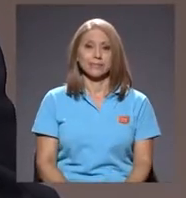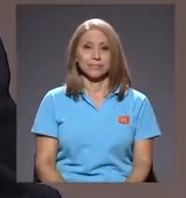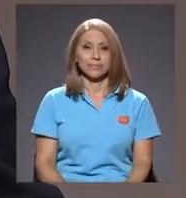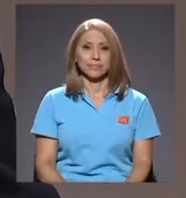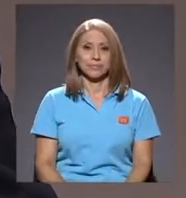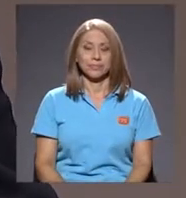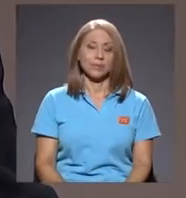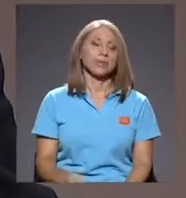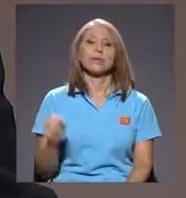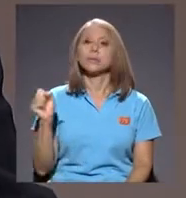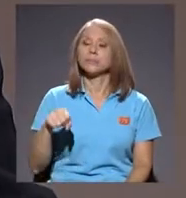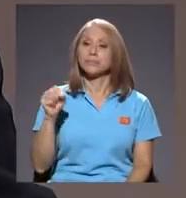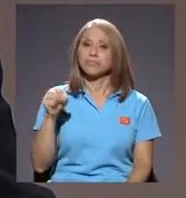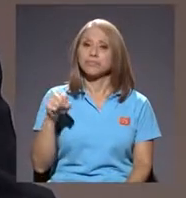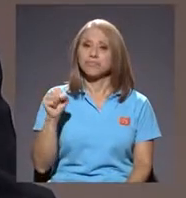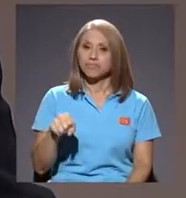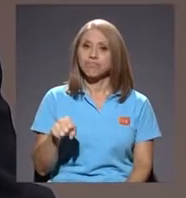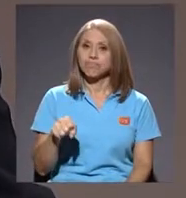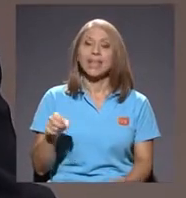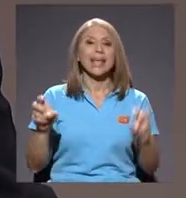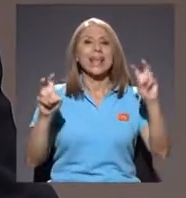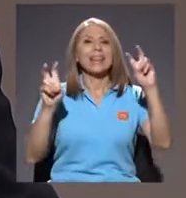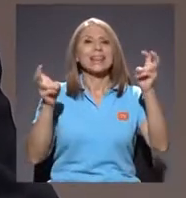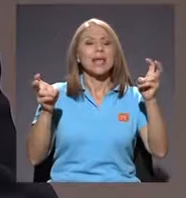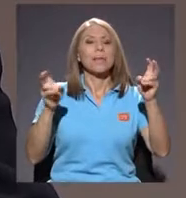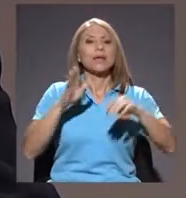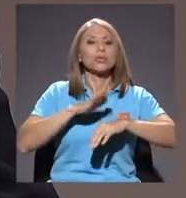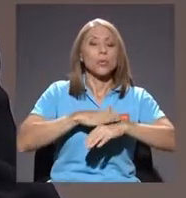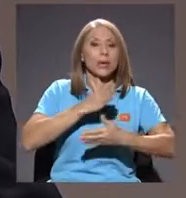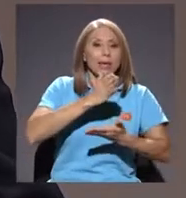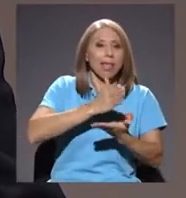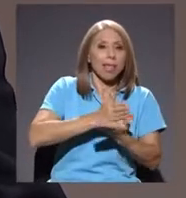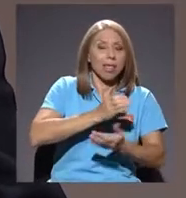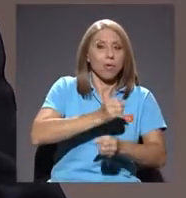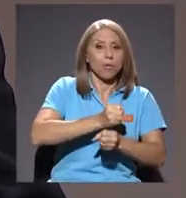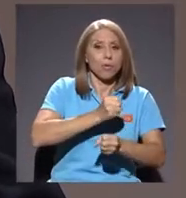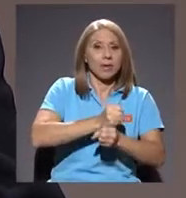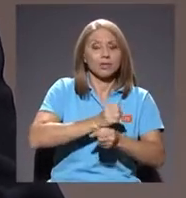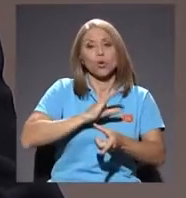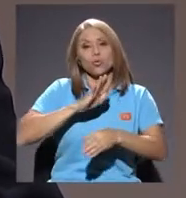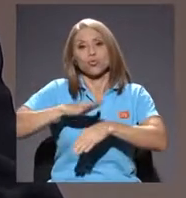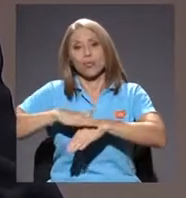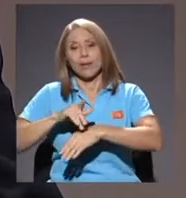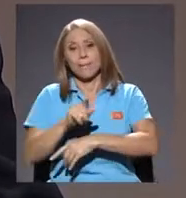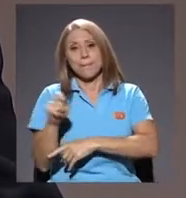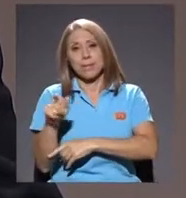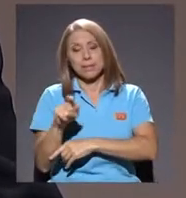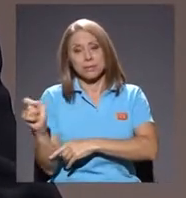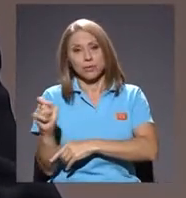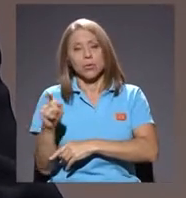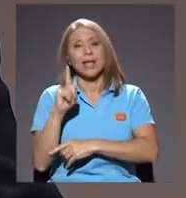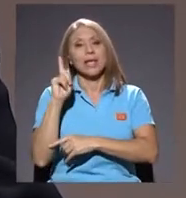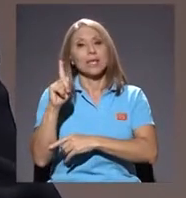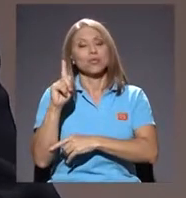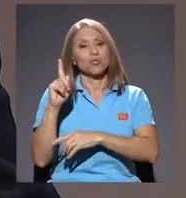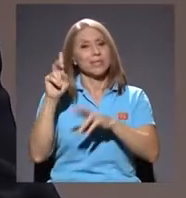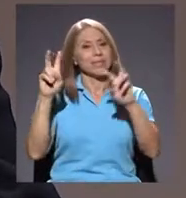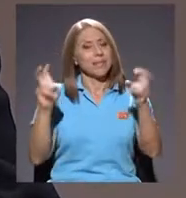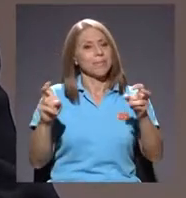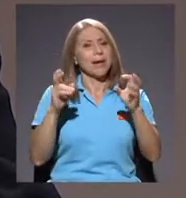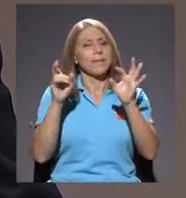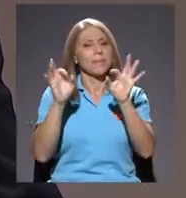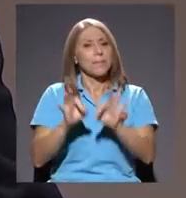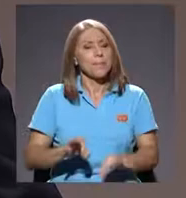si el tema de las jubilaciones de las pensiones es un tema que ha sido siempre de gran